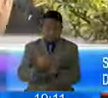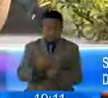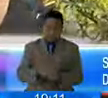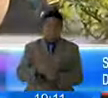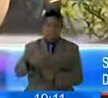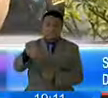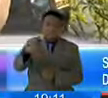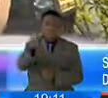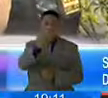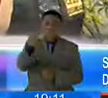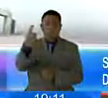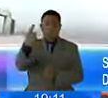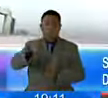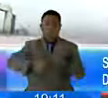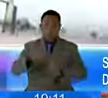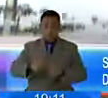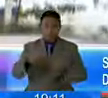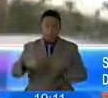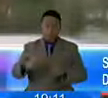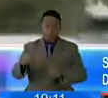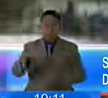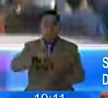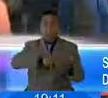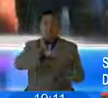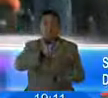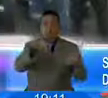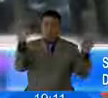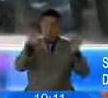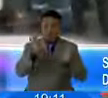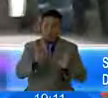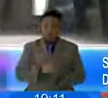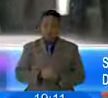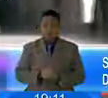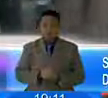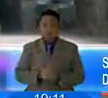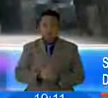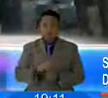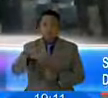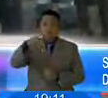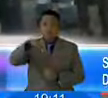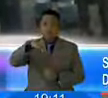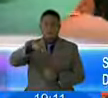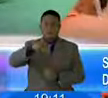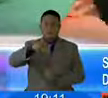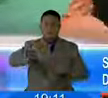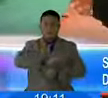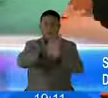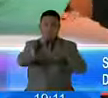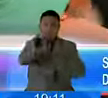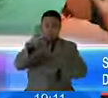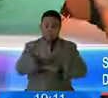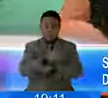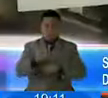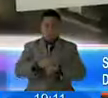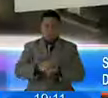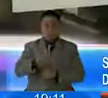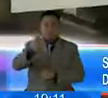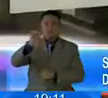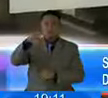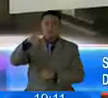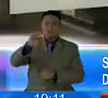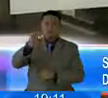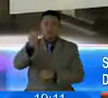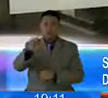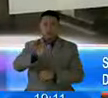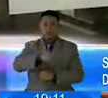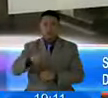el próximo 31 de mayo. Así se confirmó la mañana de este martes, tras una hora y media de reunión entre Maceo y la Agencia de Regulación y